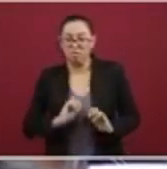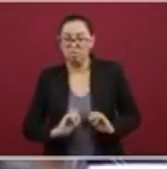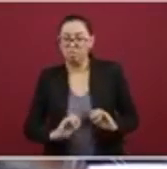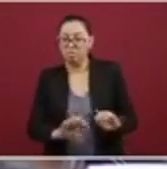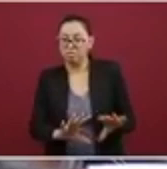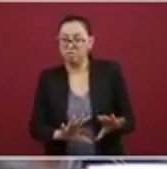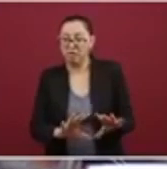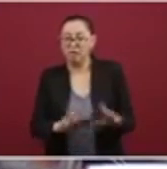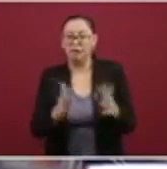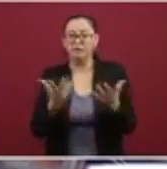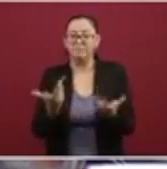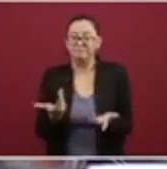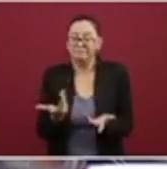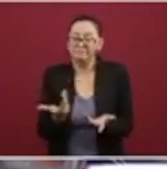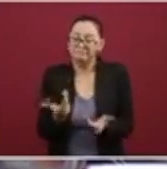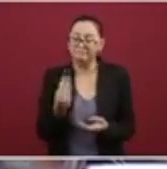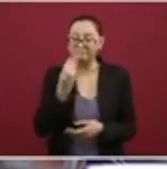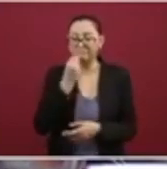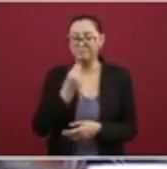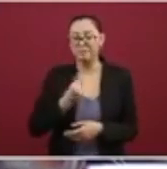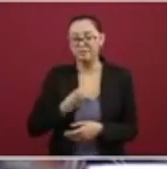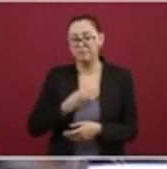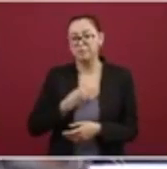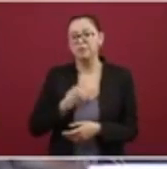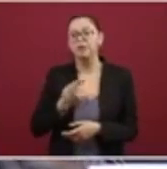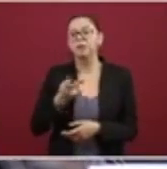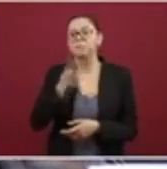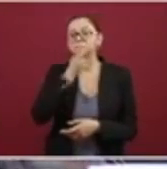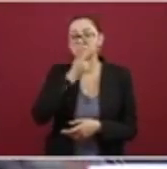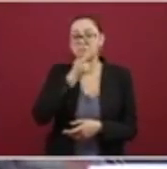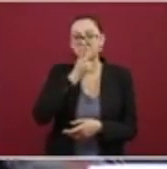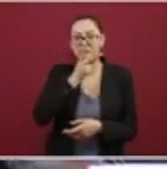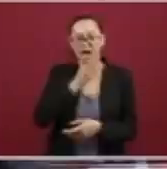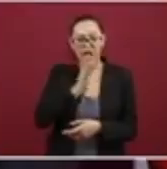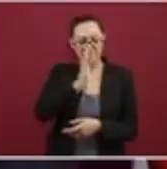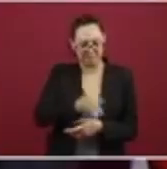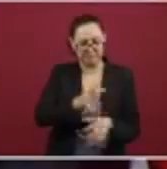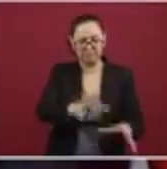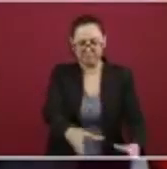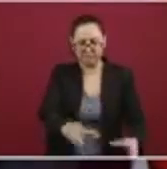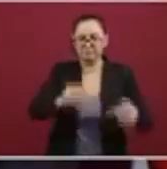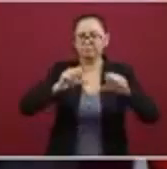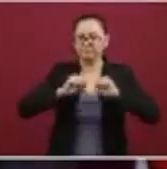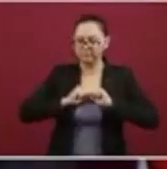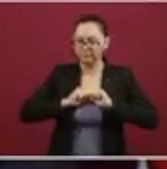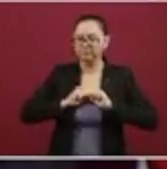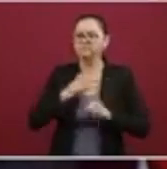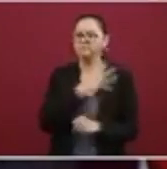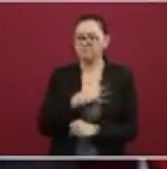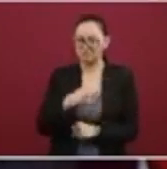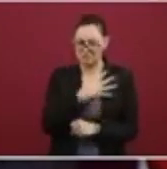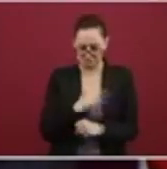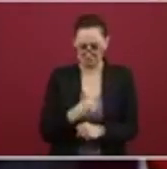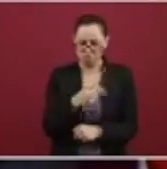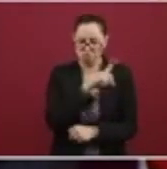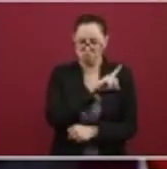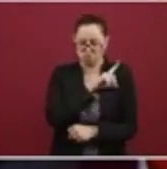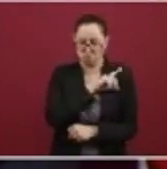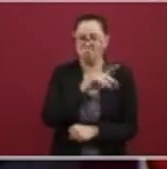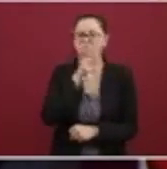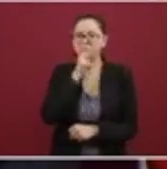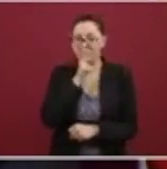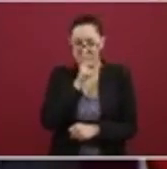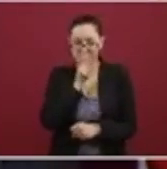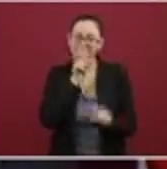vida. Felicidades también a los padres que se convierten en madres para sacar a ciudadanos mexicanos.